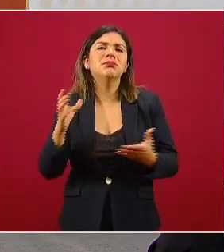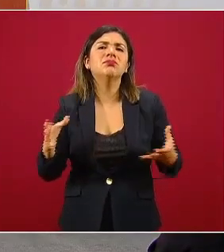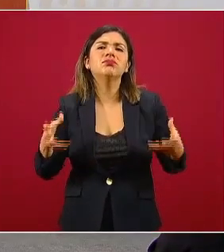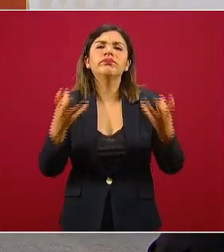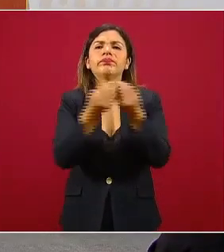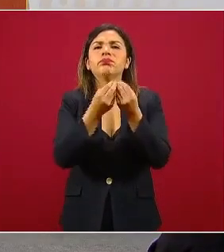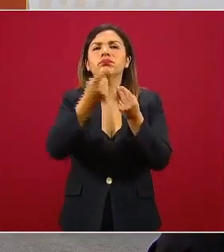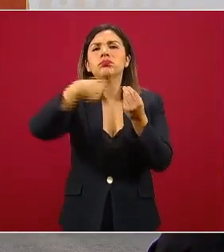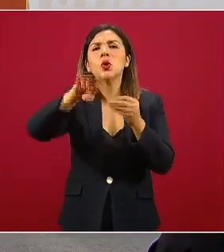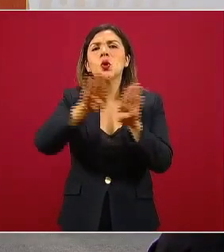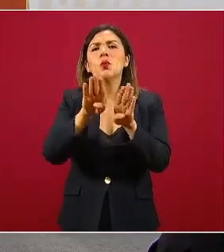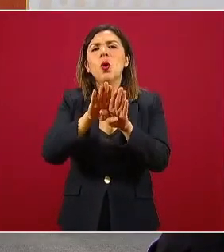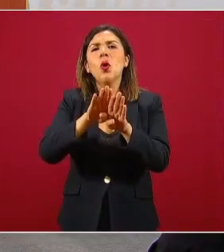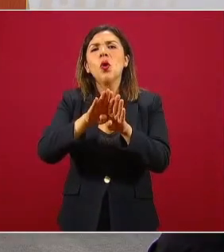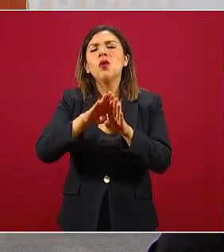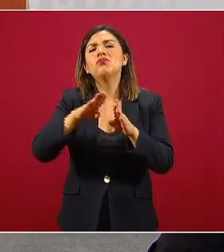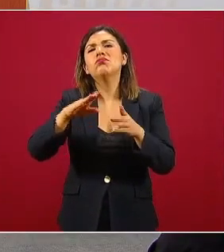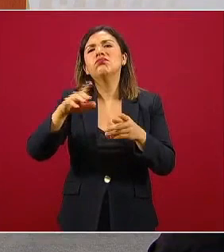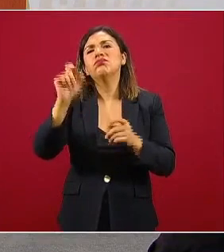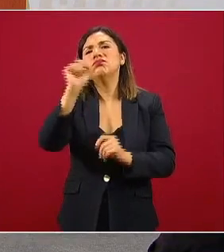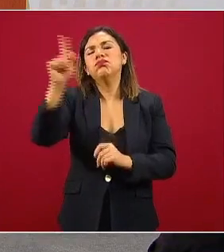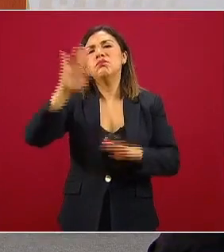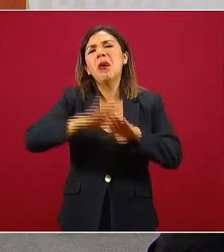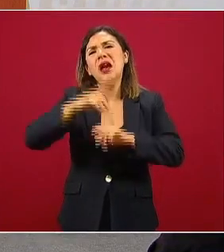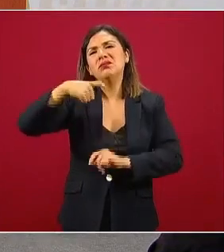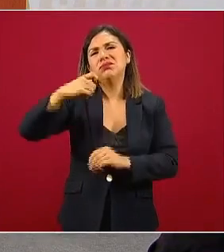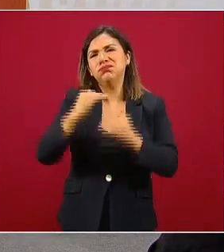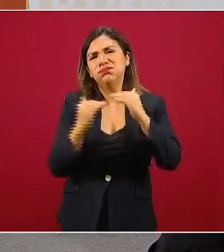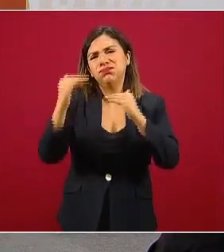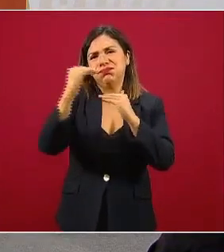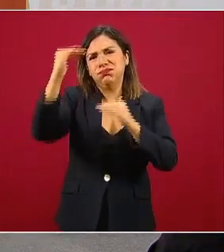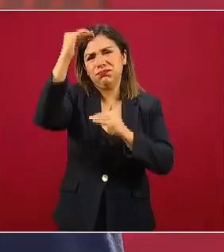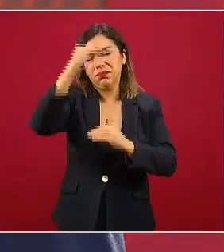pertenecientes a la clase media alta y alta,